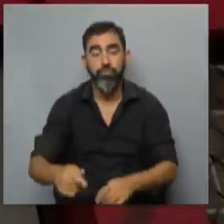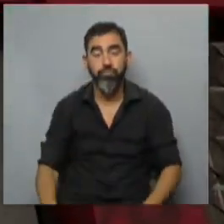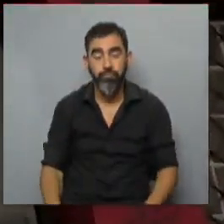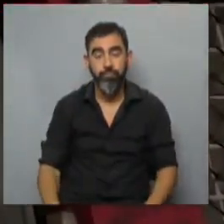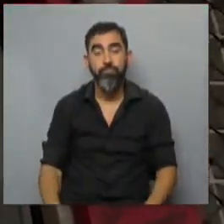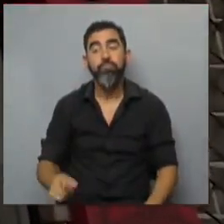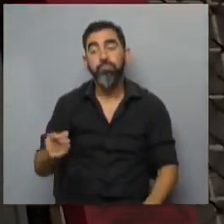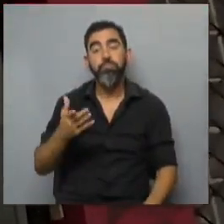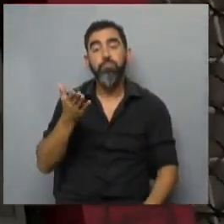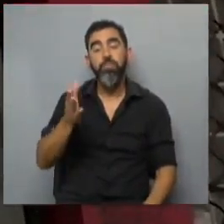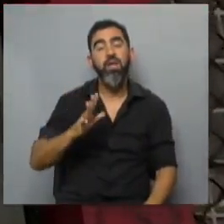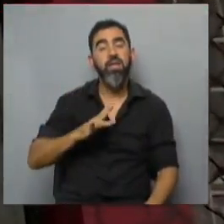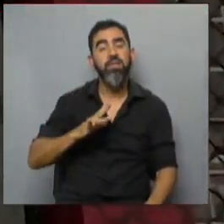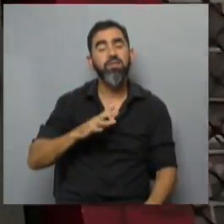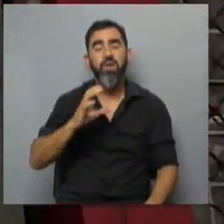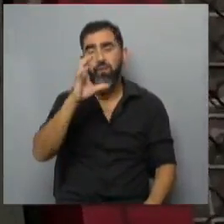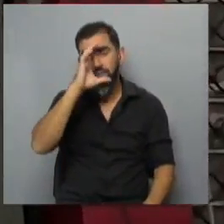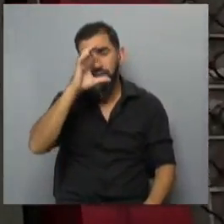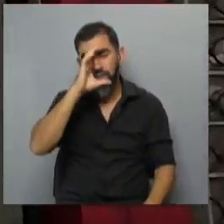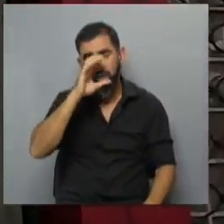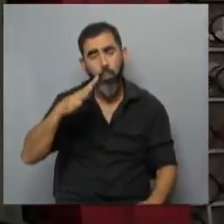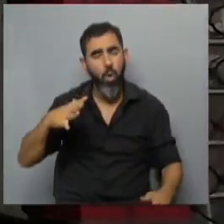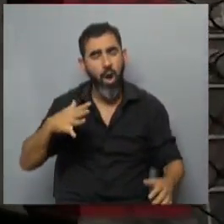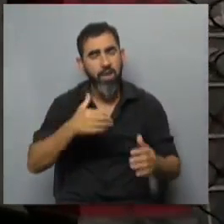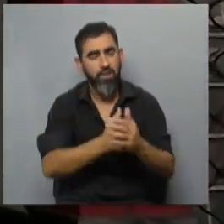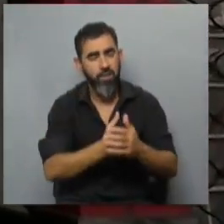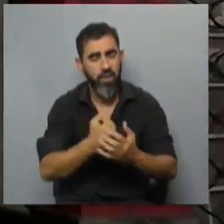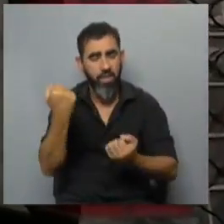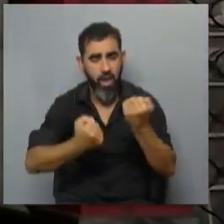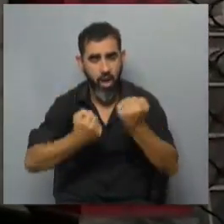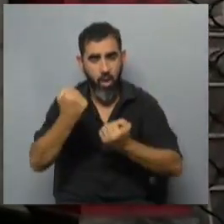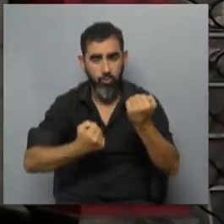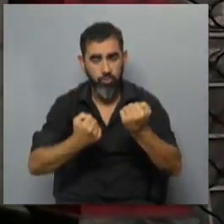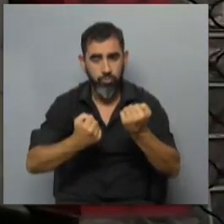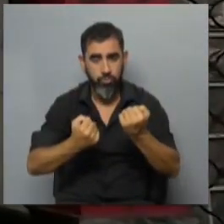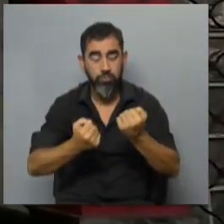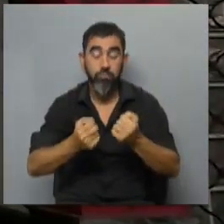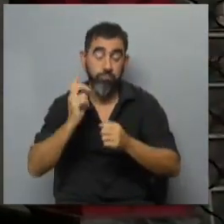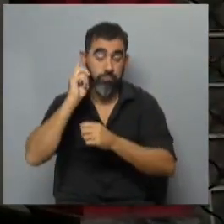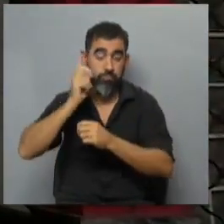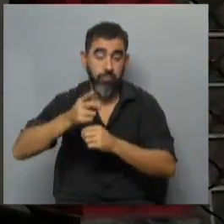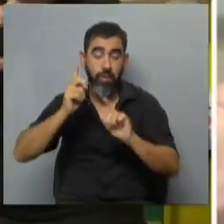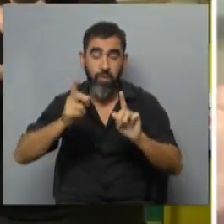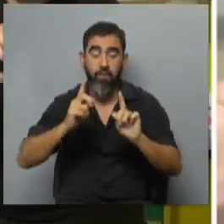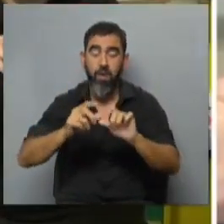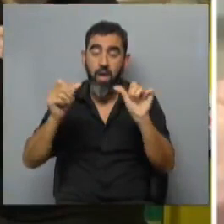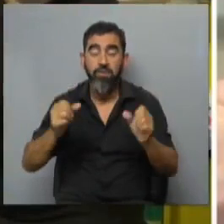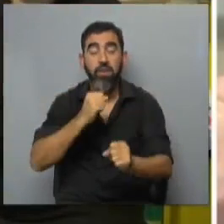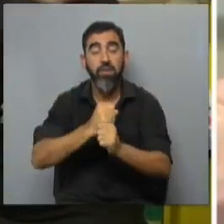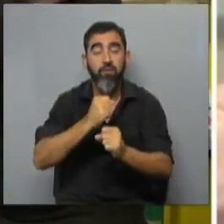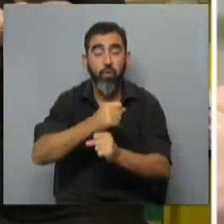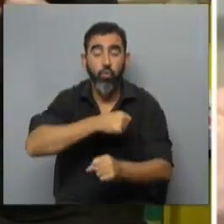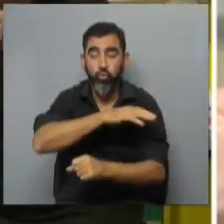abdalá había solicitado licencia en el mes de febrero por un accidente de tránsito que protagonizó y que determinó que tuviera que realizar tareas